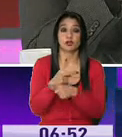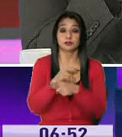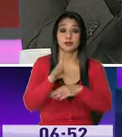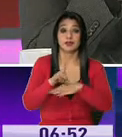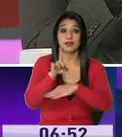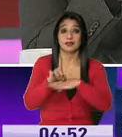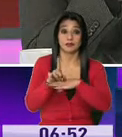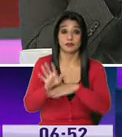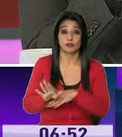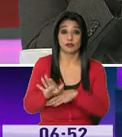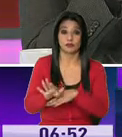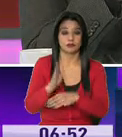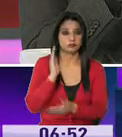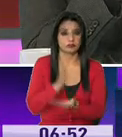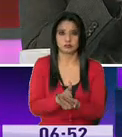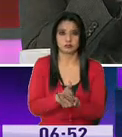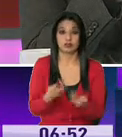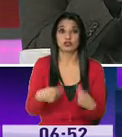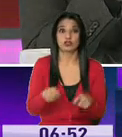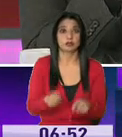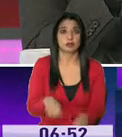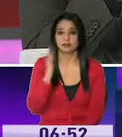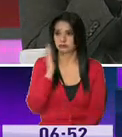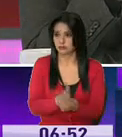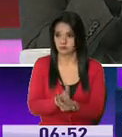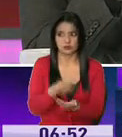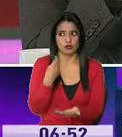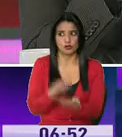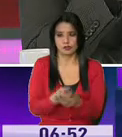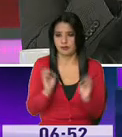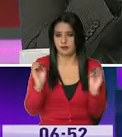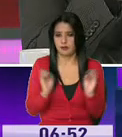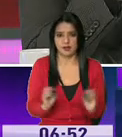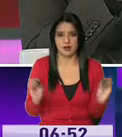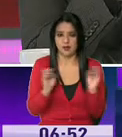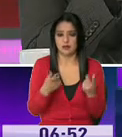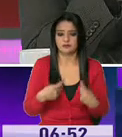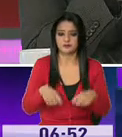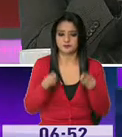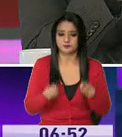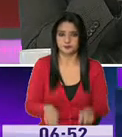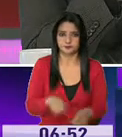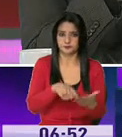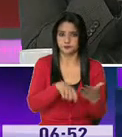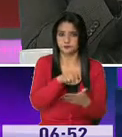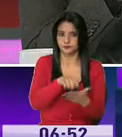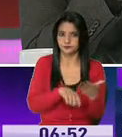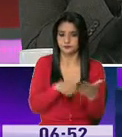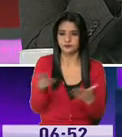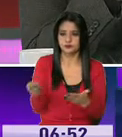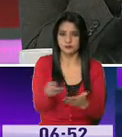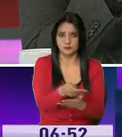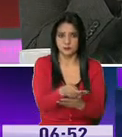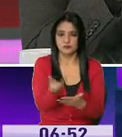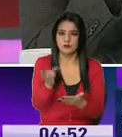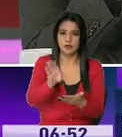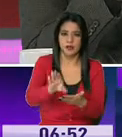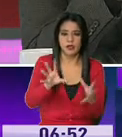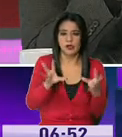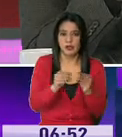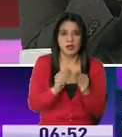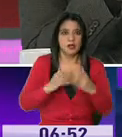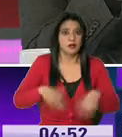el IES, y ellos nos lo han pedido también, sino también por el Ministerio de Salud Pública. Es necesario ponerle claro a la ciudadanía, no vamos a permitir